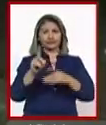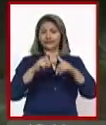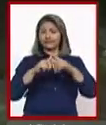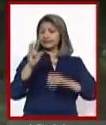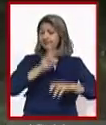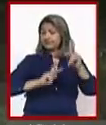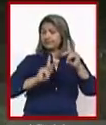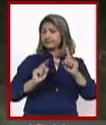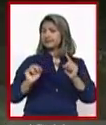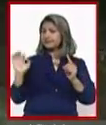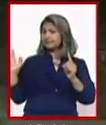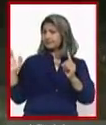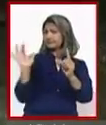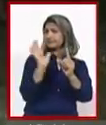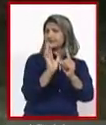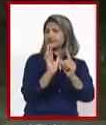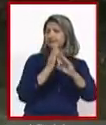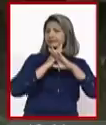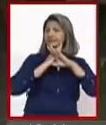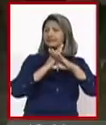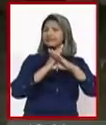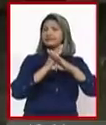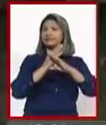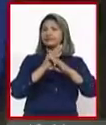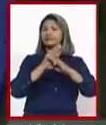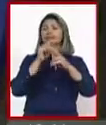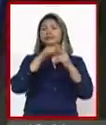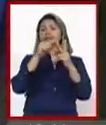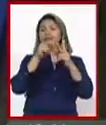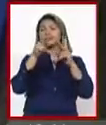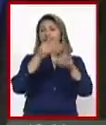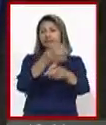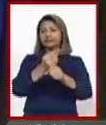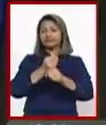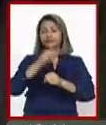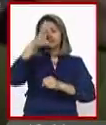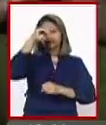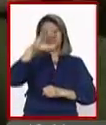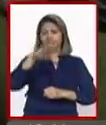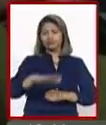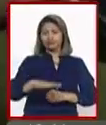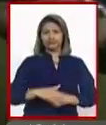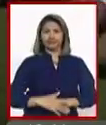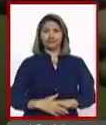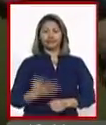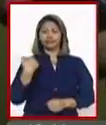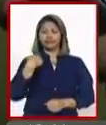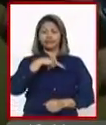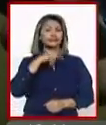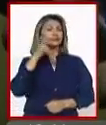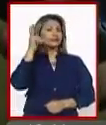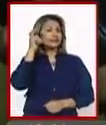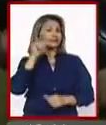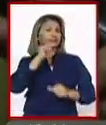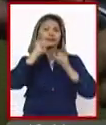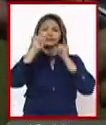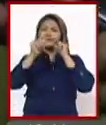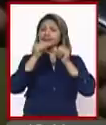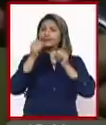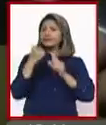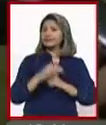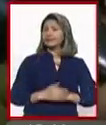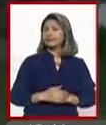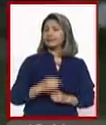los vecinos salieron inmediatamente y evitaron que estos antisociales se lleven al niño. Nosotros estábamos adentro y escuchamos los gritos y fue que